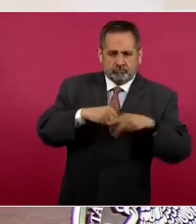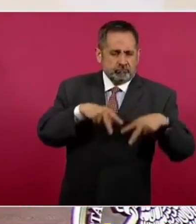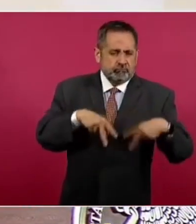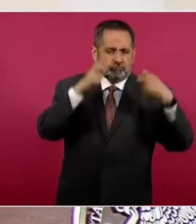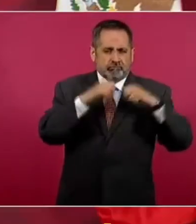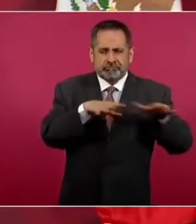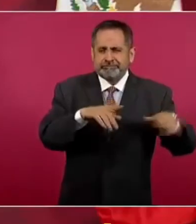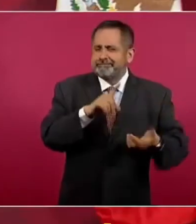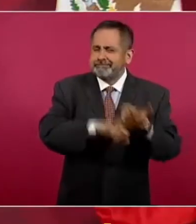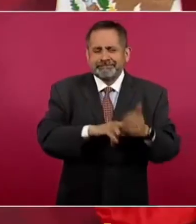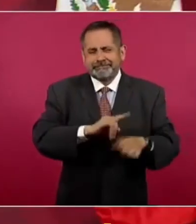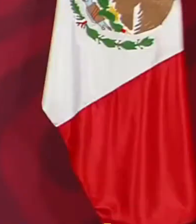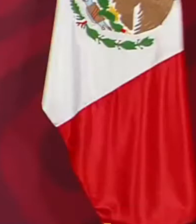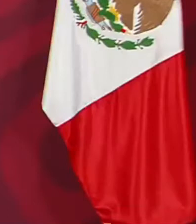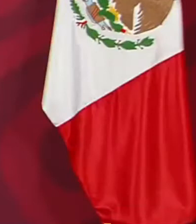una simulación